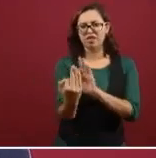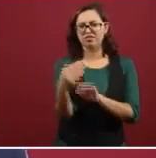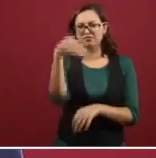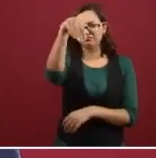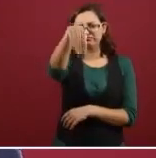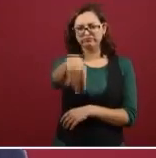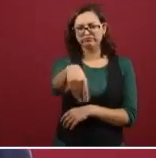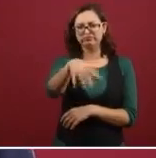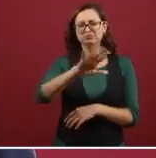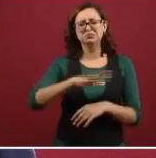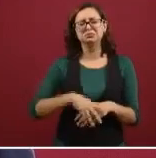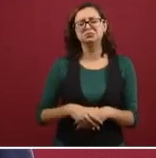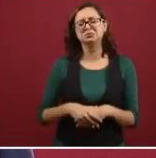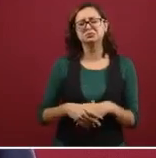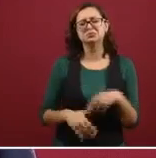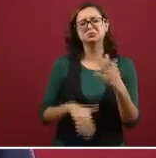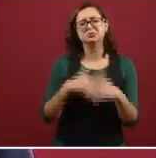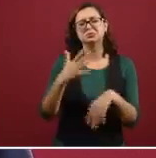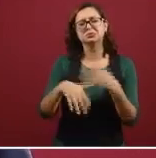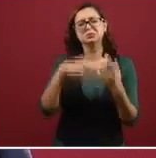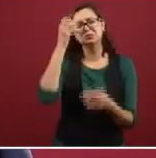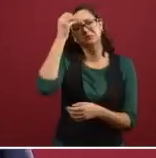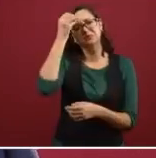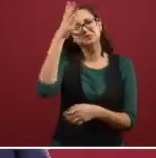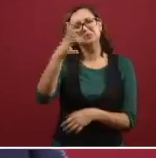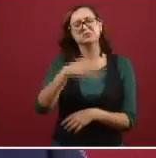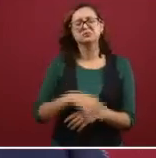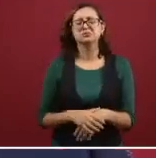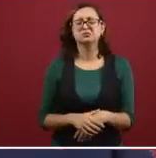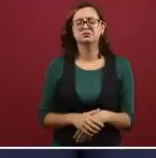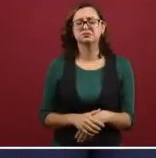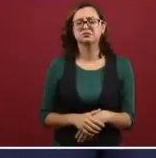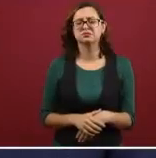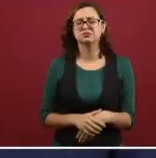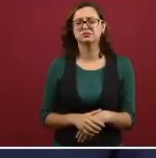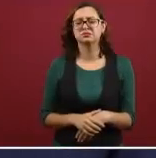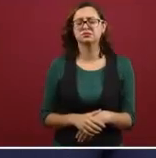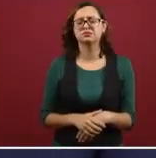Y llegó a México